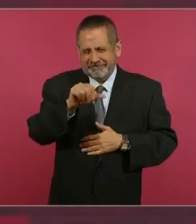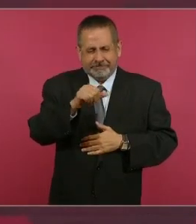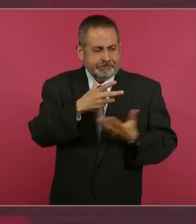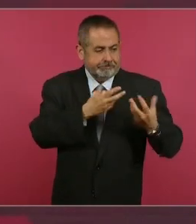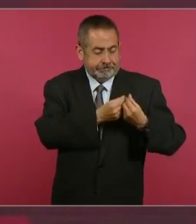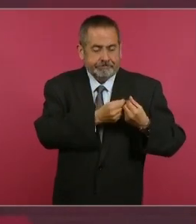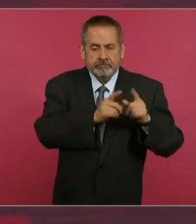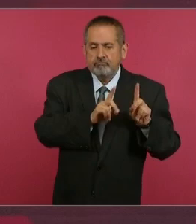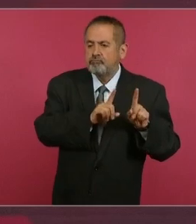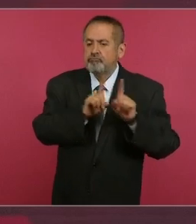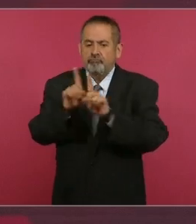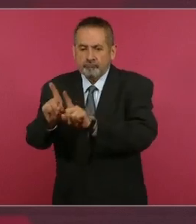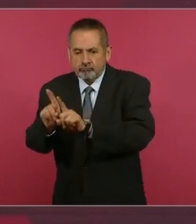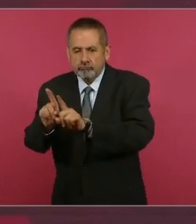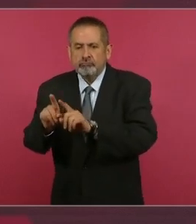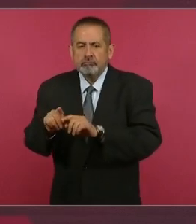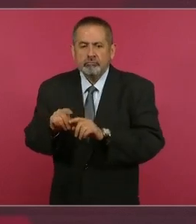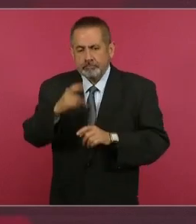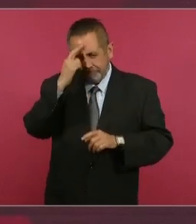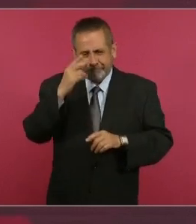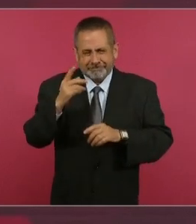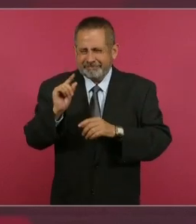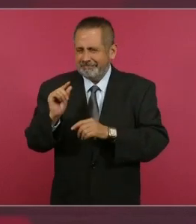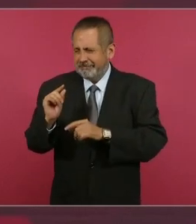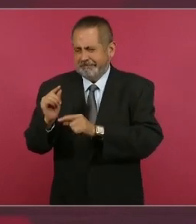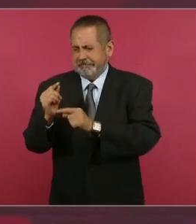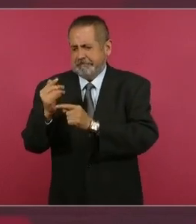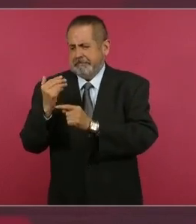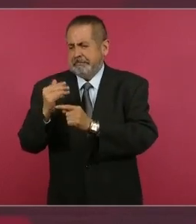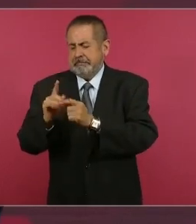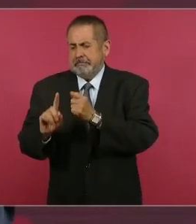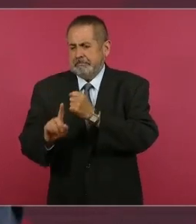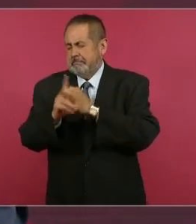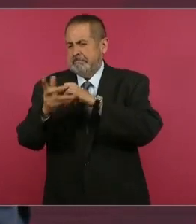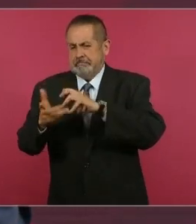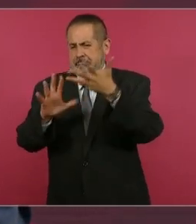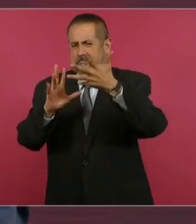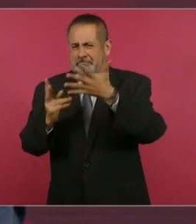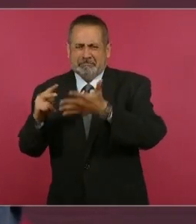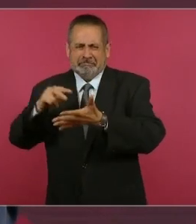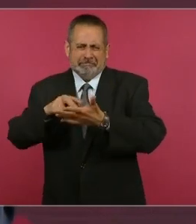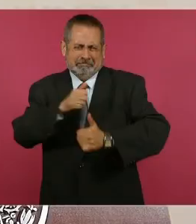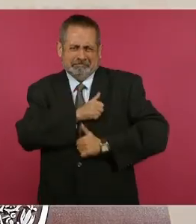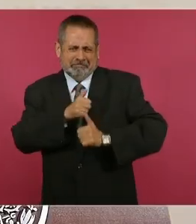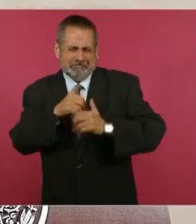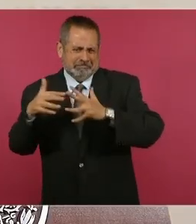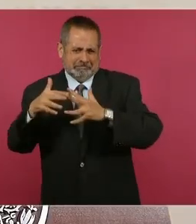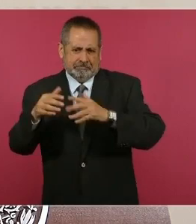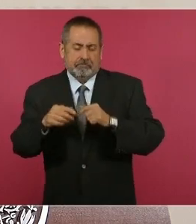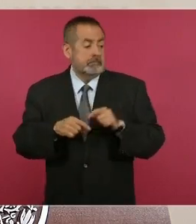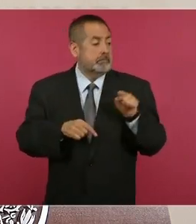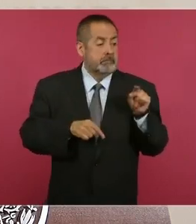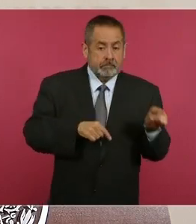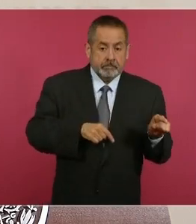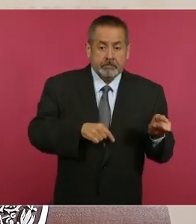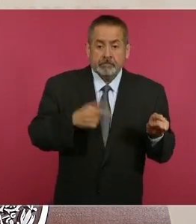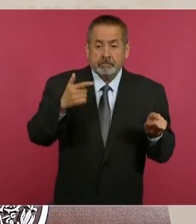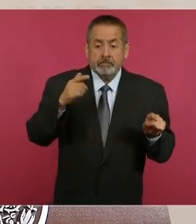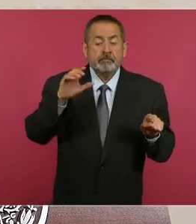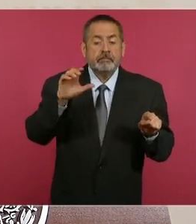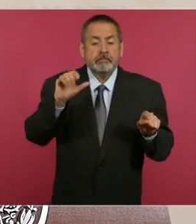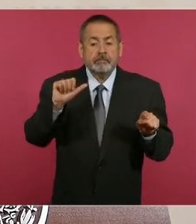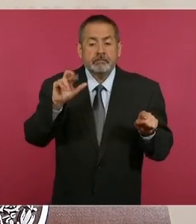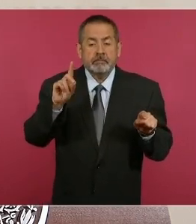se había dado el levantamiento, tenía muy poco. ¿Sí? El ingeniero Cárdenas estaba en